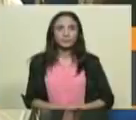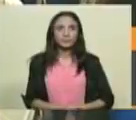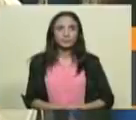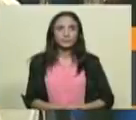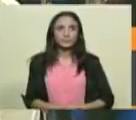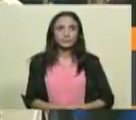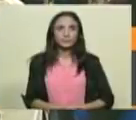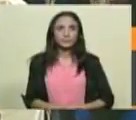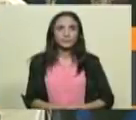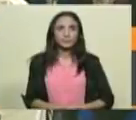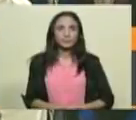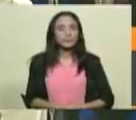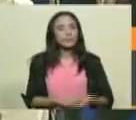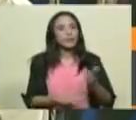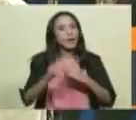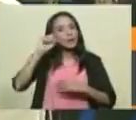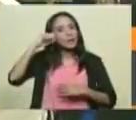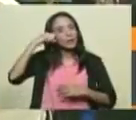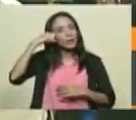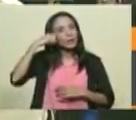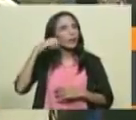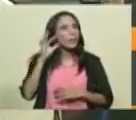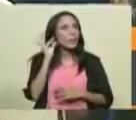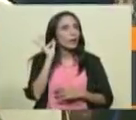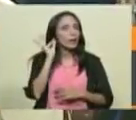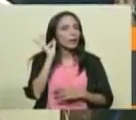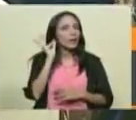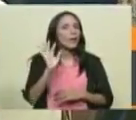Quiero que Blanca me recuerde el